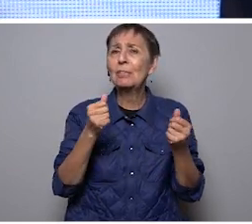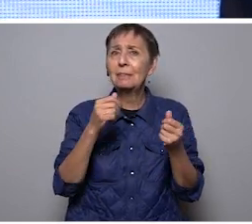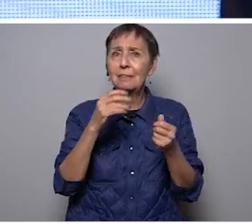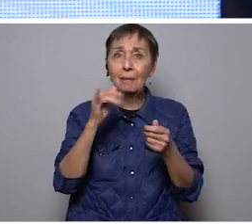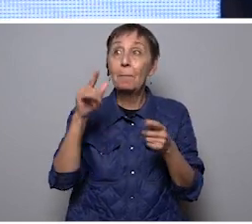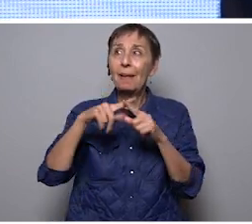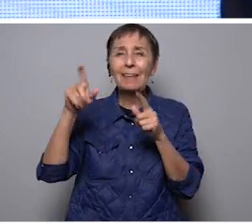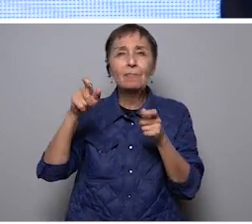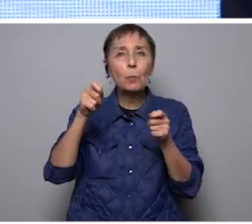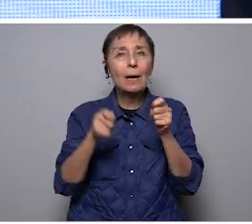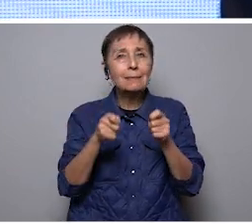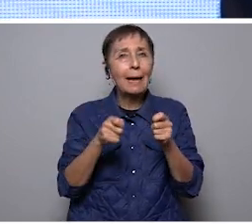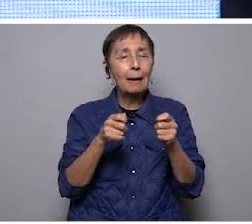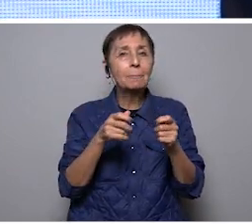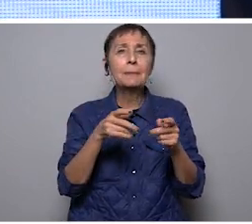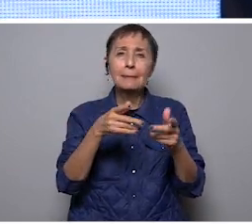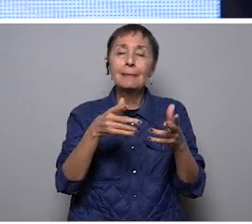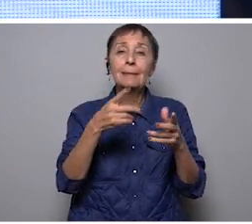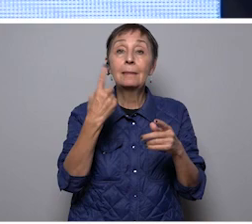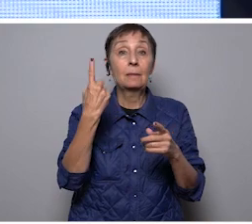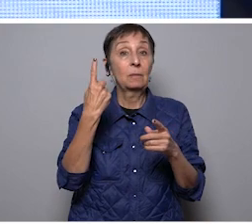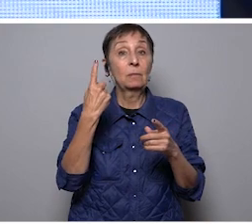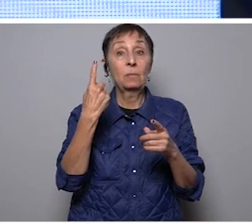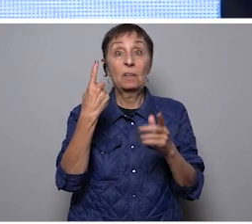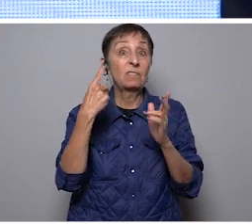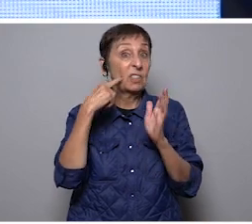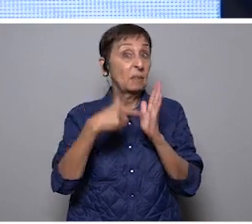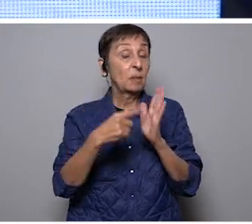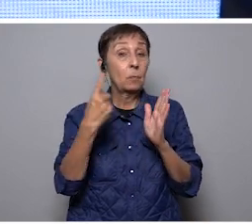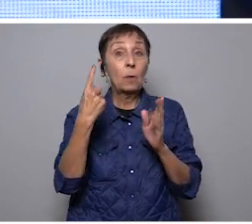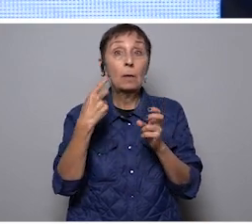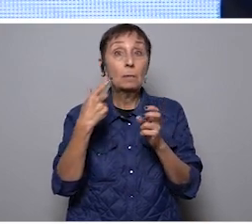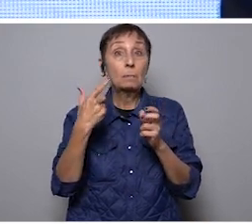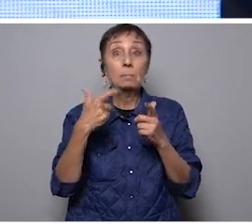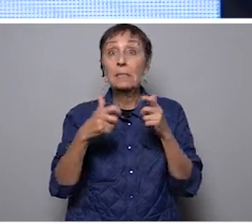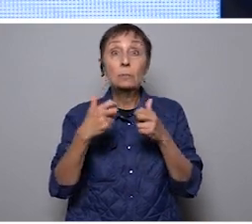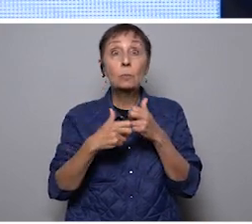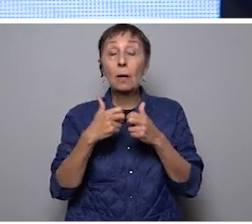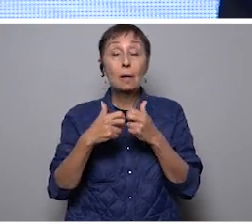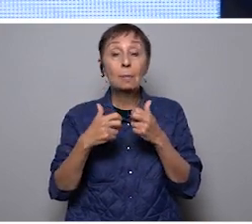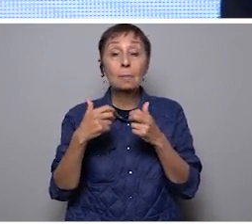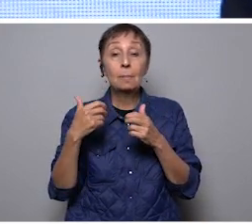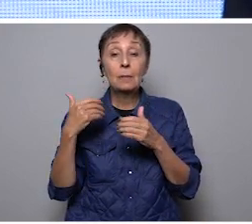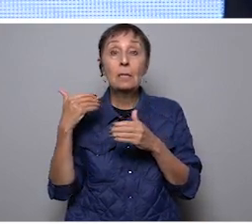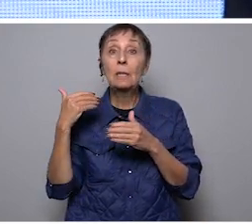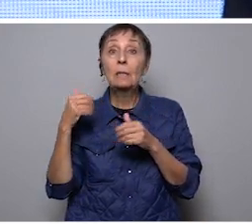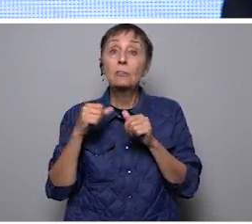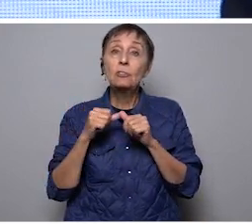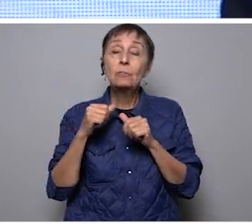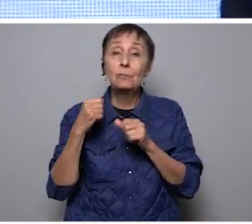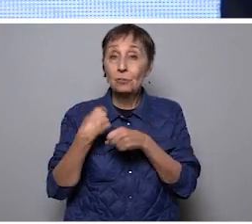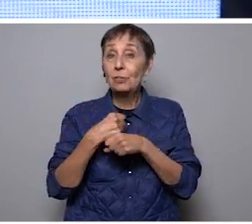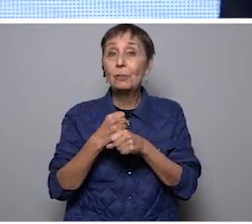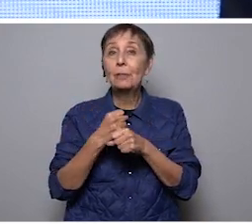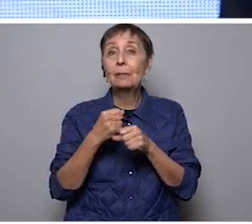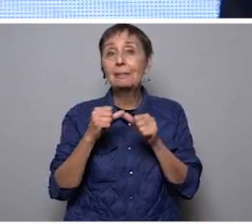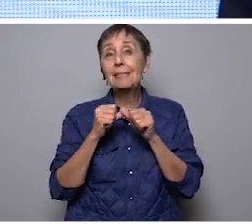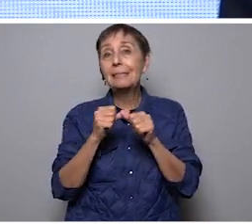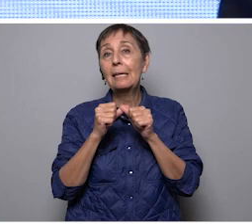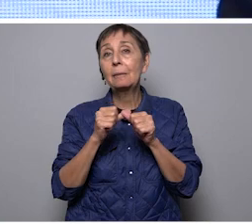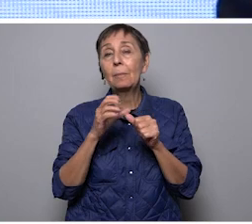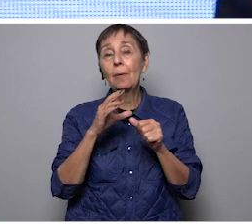problema que tenemos para generar soluciones de agricultura sostenible es decir que